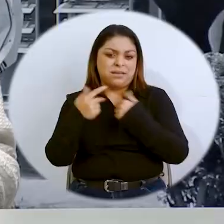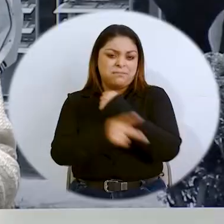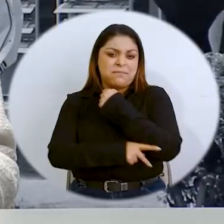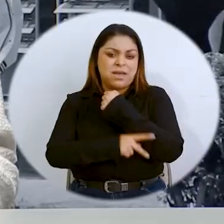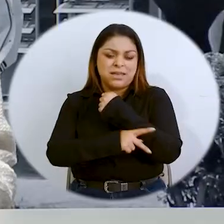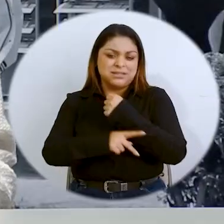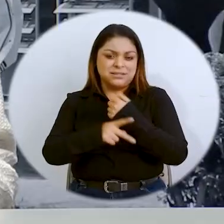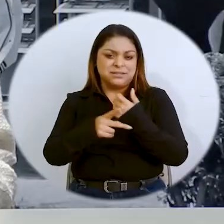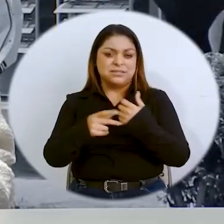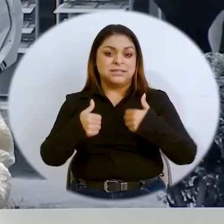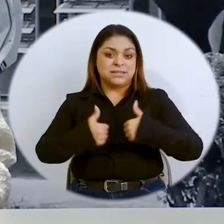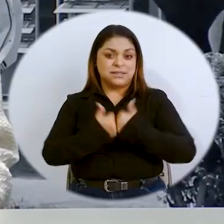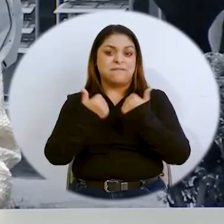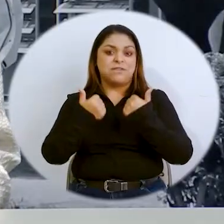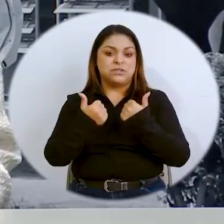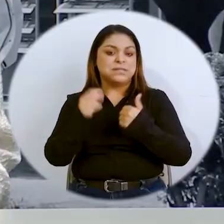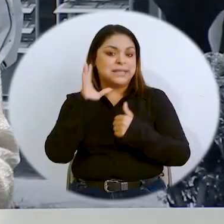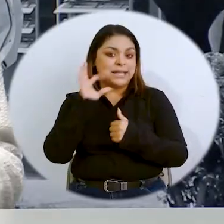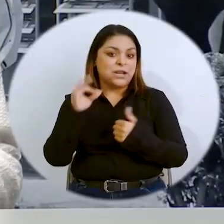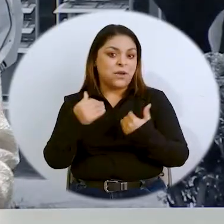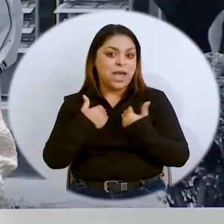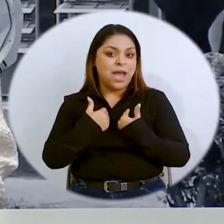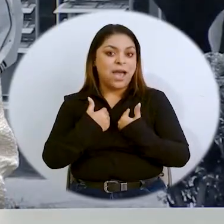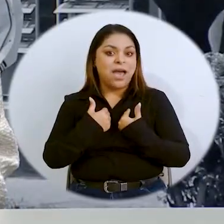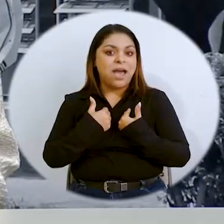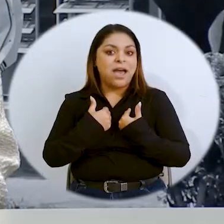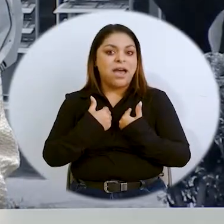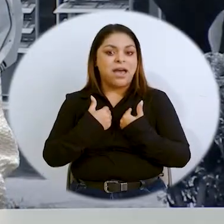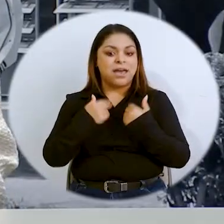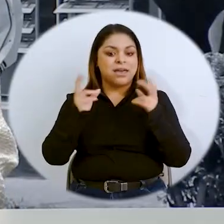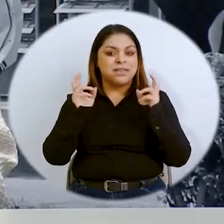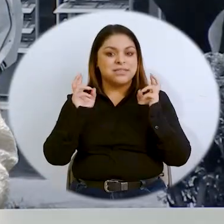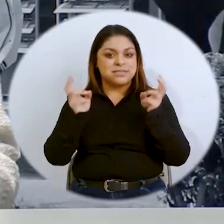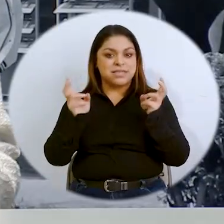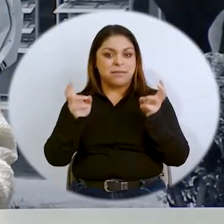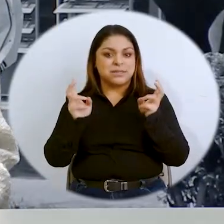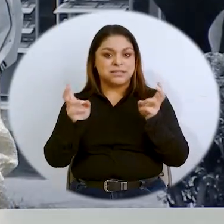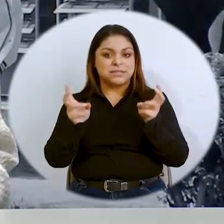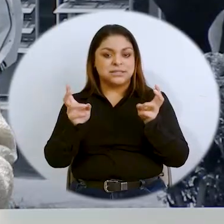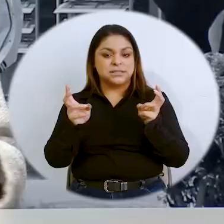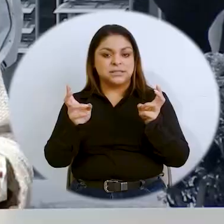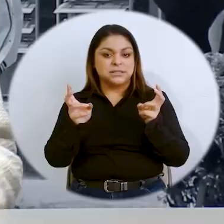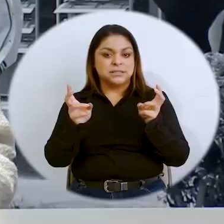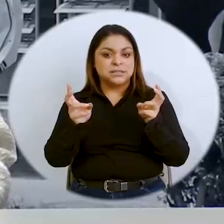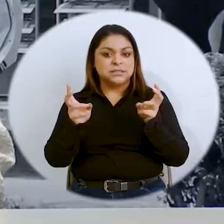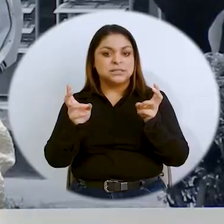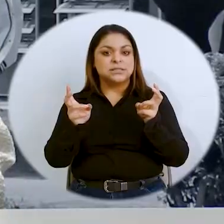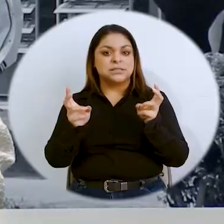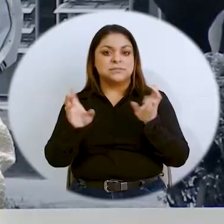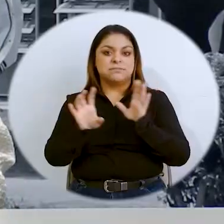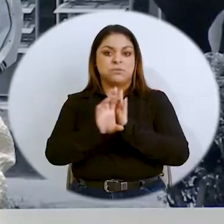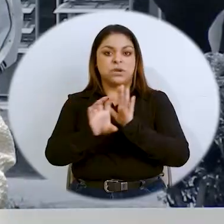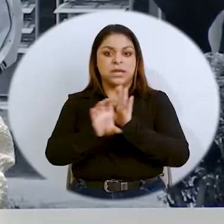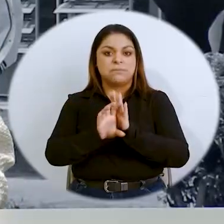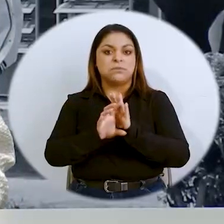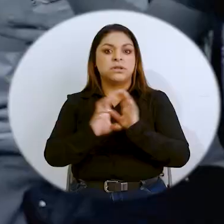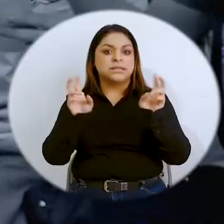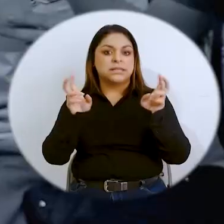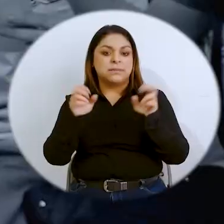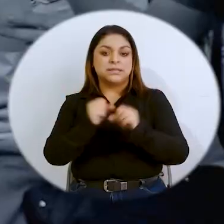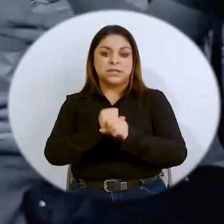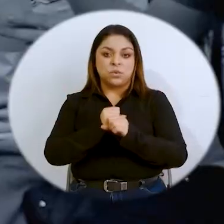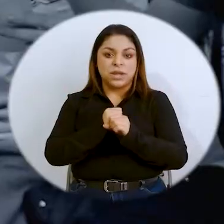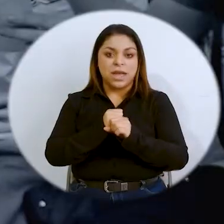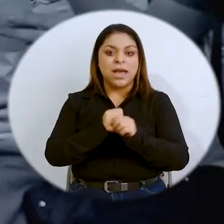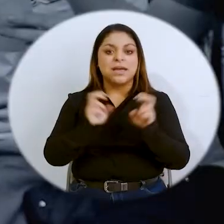país o esos grandes desafíos. Y yo creo que hay temas donde todos, hasta el oficialismo, coincidieron, tienen que ver, por ejemplo,